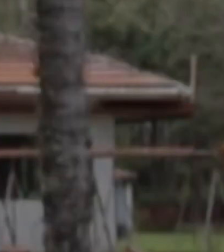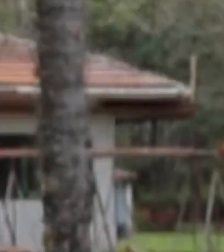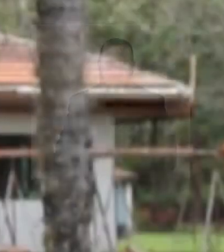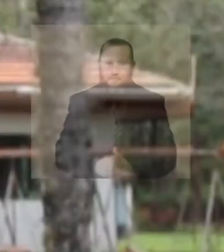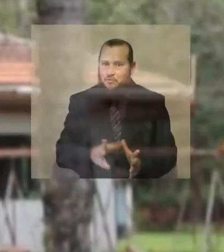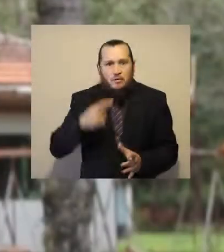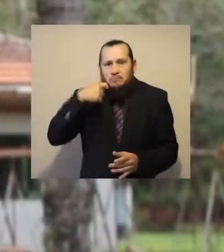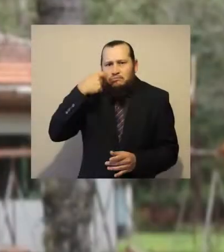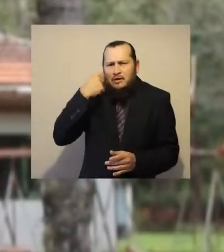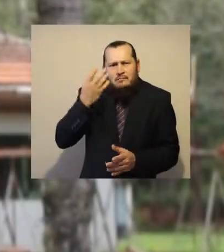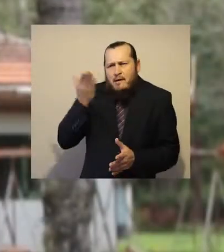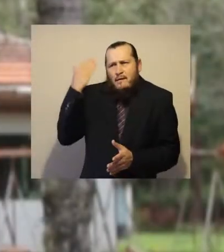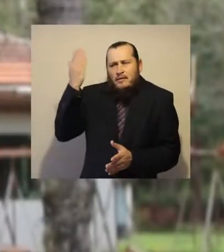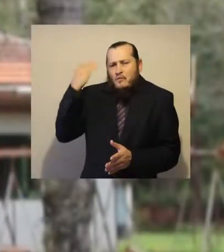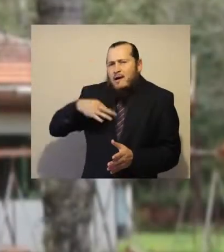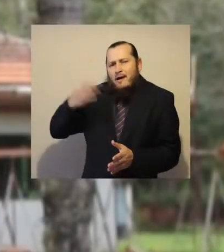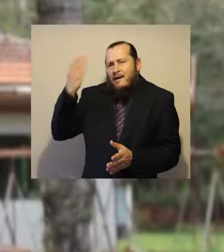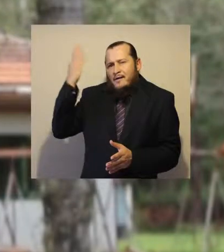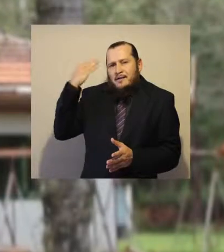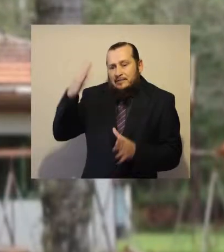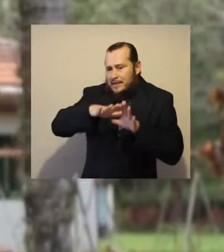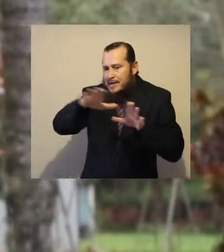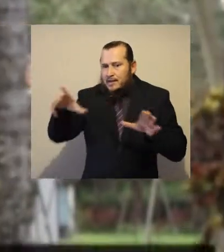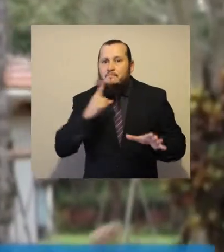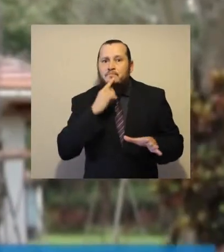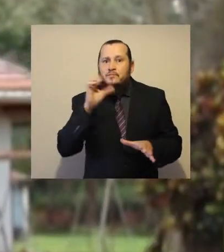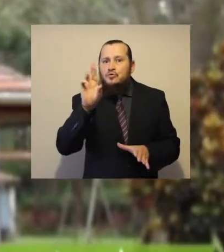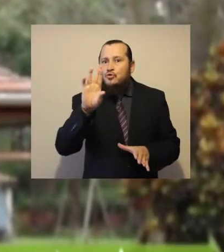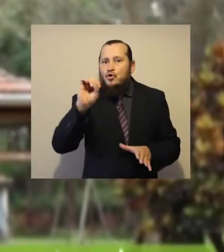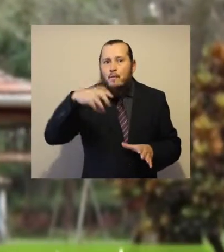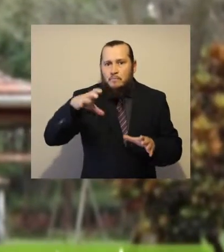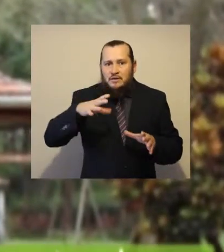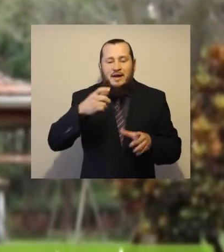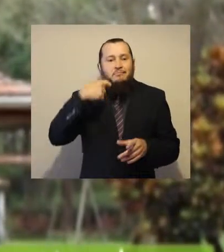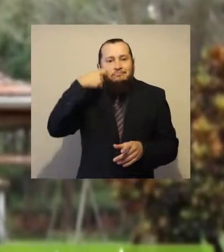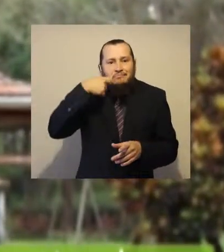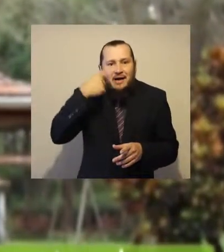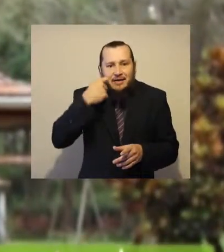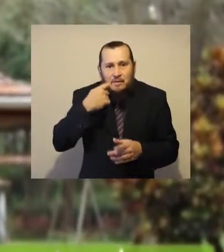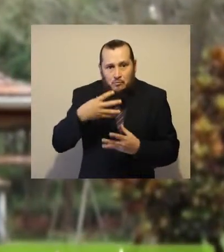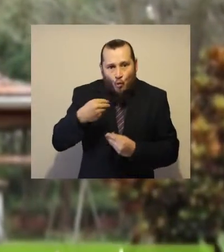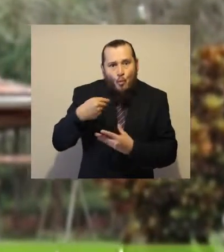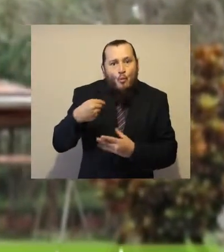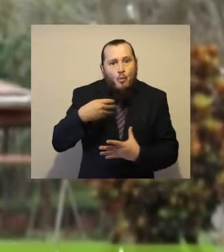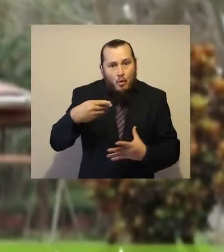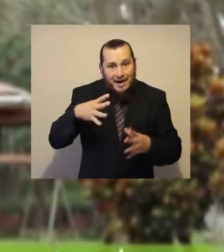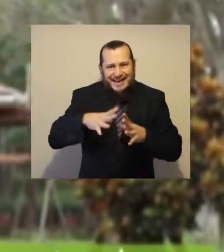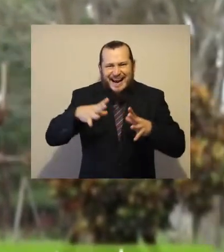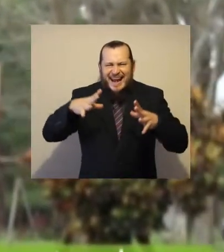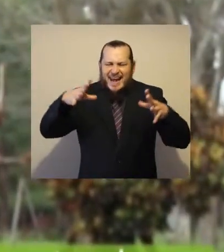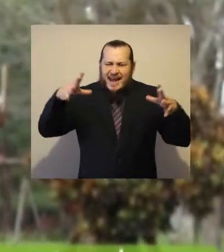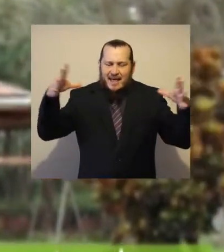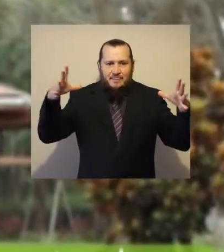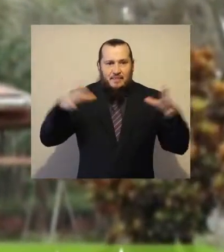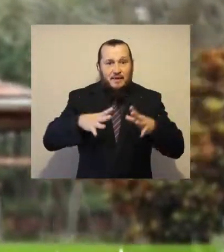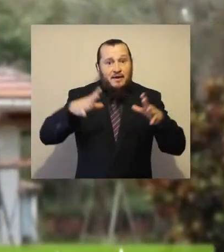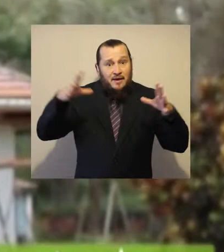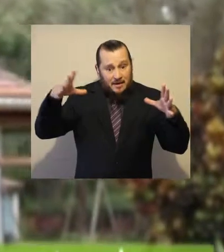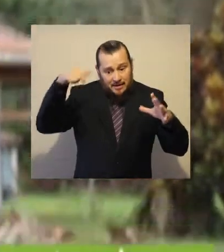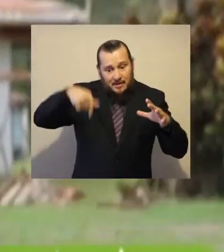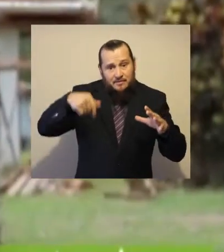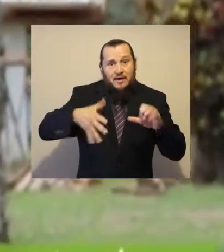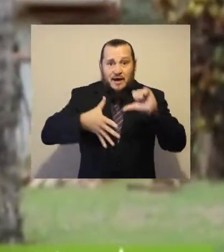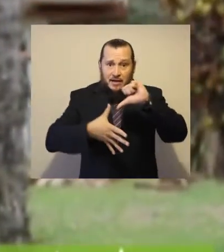Un poquito la fauna que habitó en el arroyo Toropí eran grandes mamíferos, integran lo que se denomina la gran megafauna